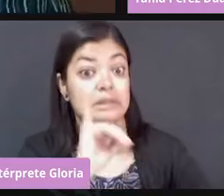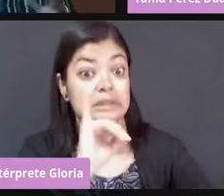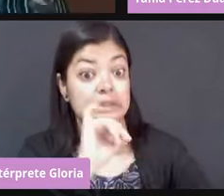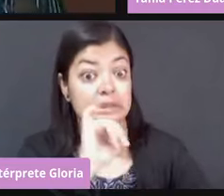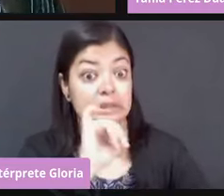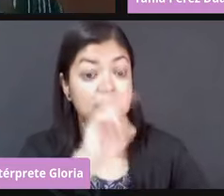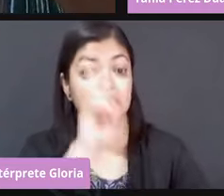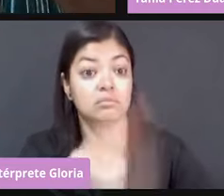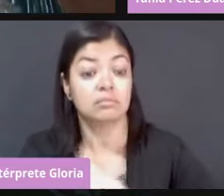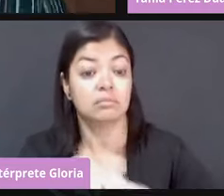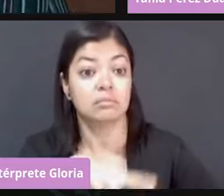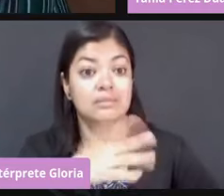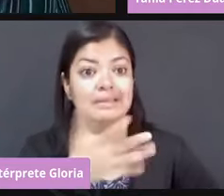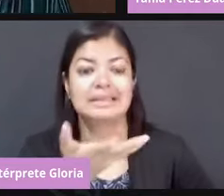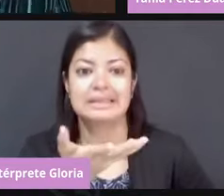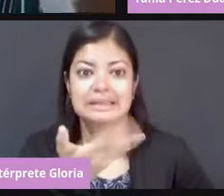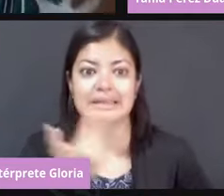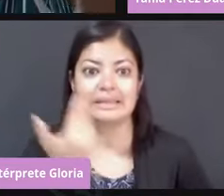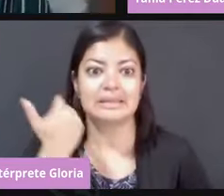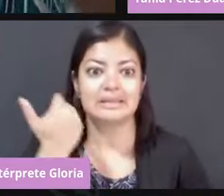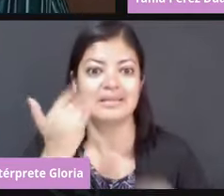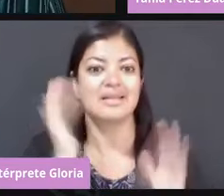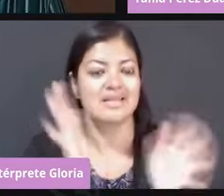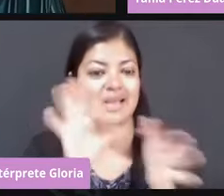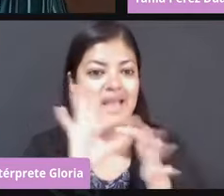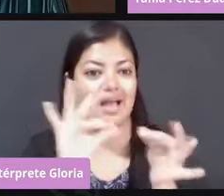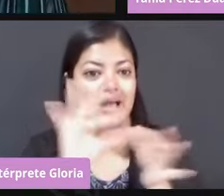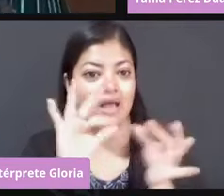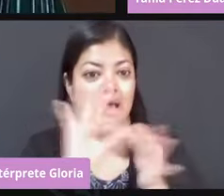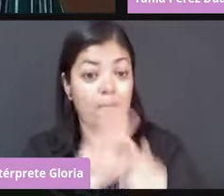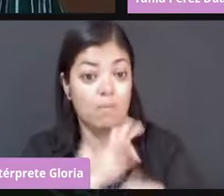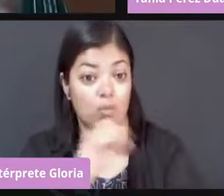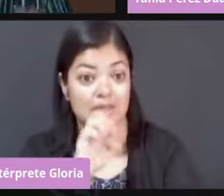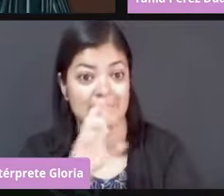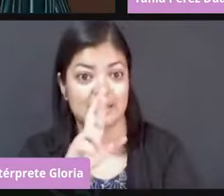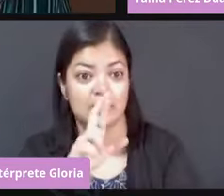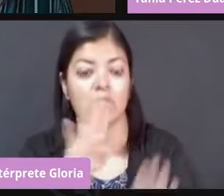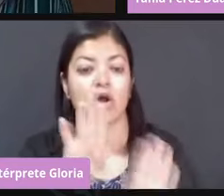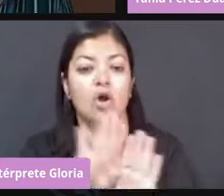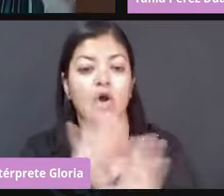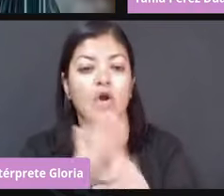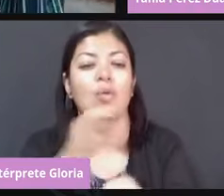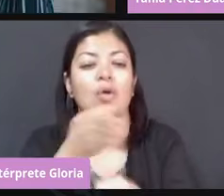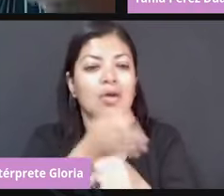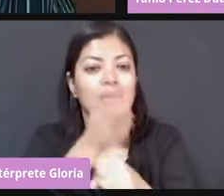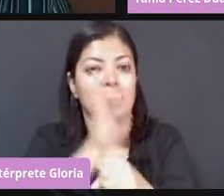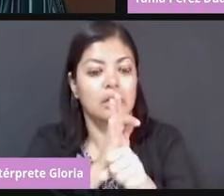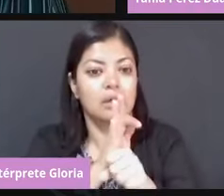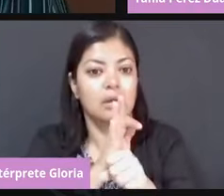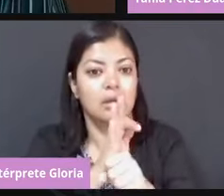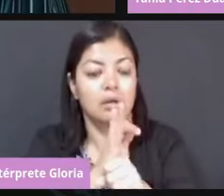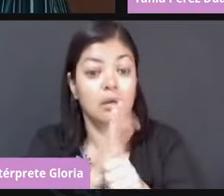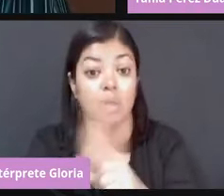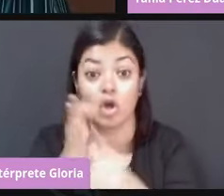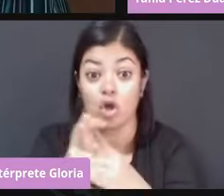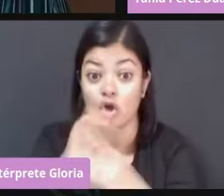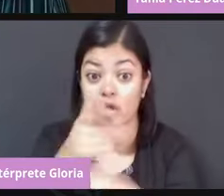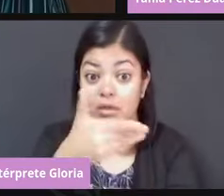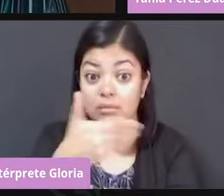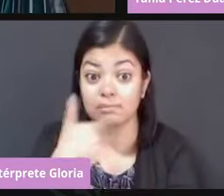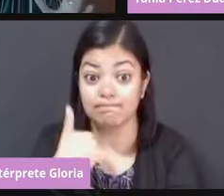cierto, lo decíamos hace un momento, se puede considerar gracioso en algún punto, pero esta parte que nos acaba